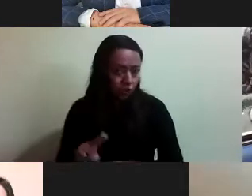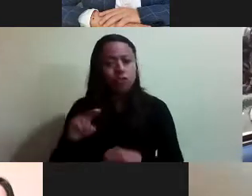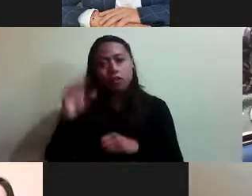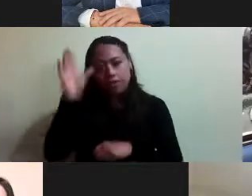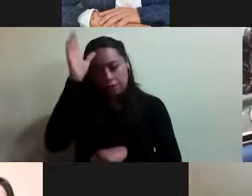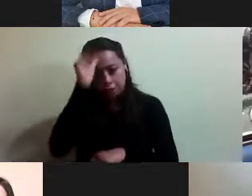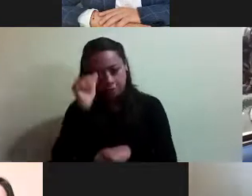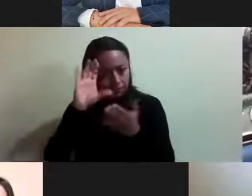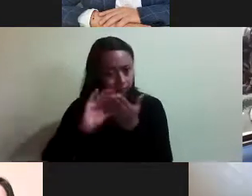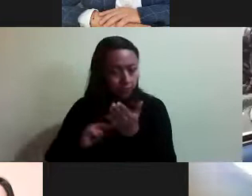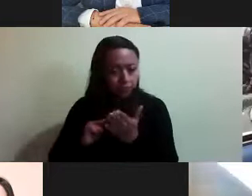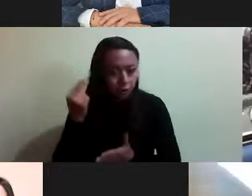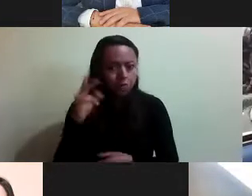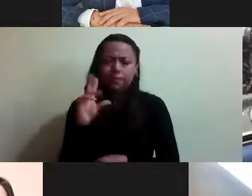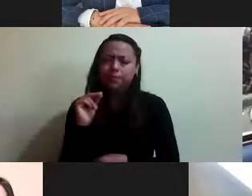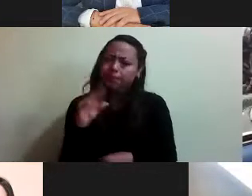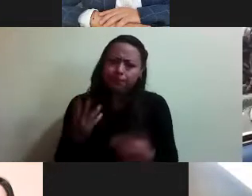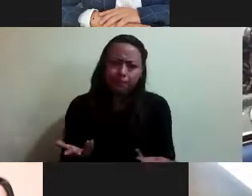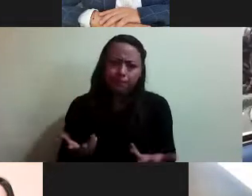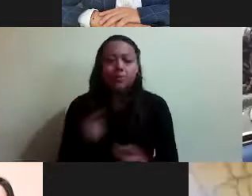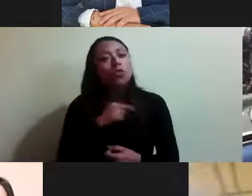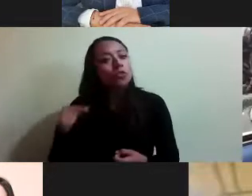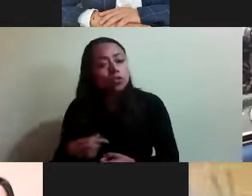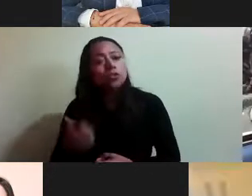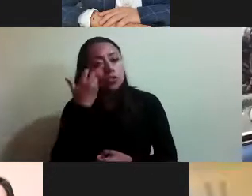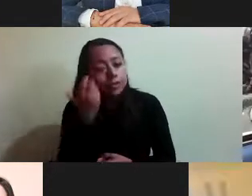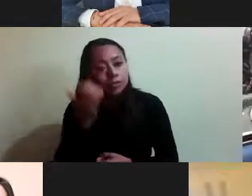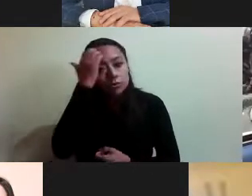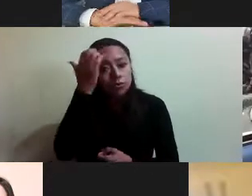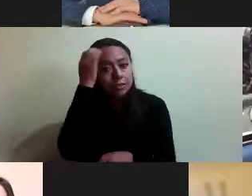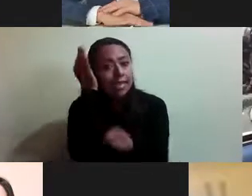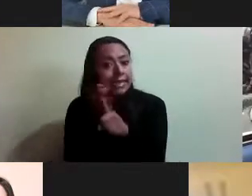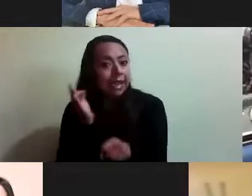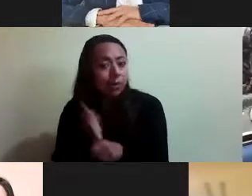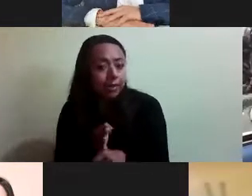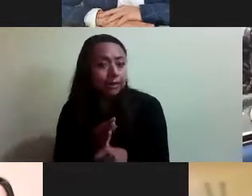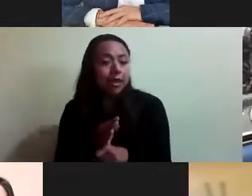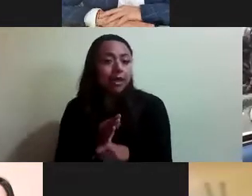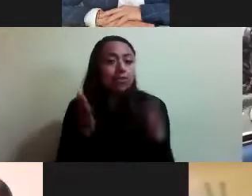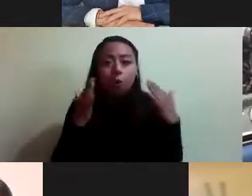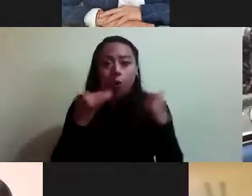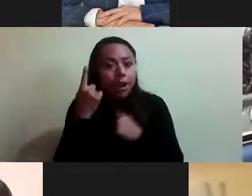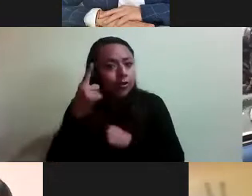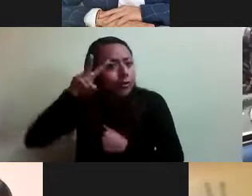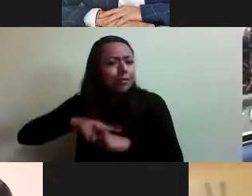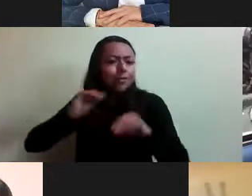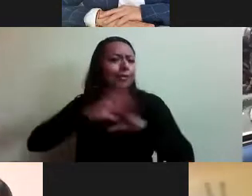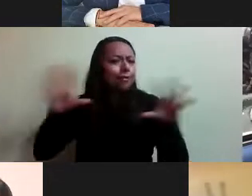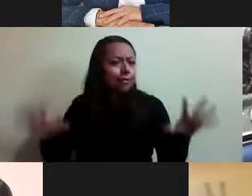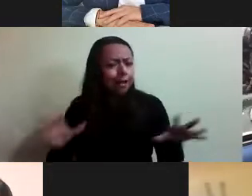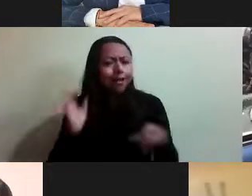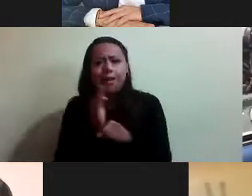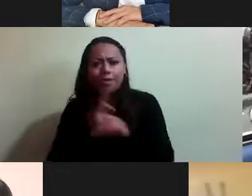ministraciones. Esto es lo que queremos todos nosotros conocer, que hoy no se tiene una verdad clara de cuál fue el mecanismo, cuál es el método,